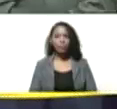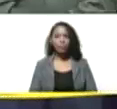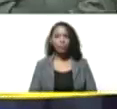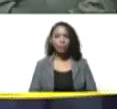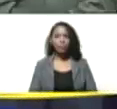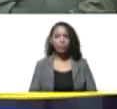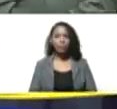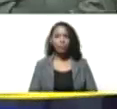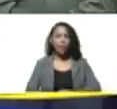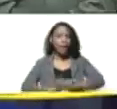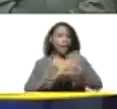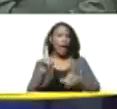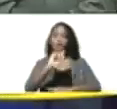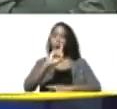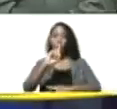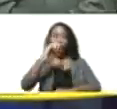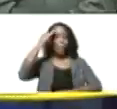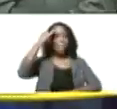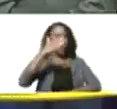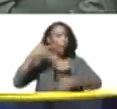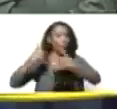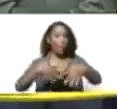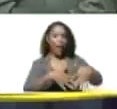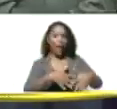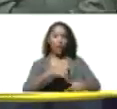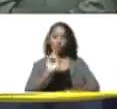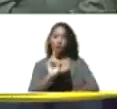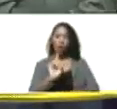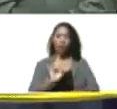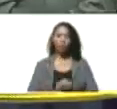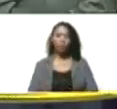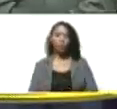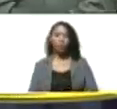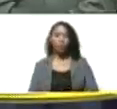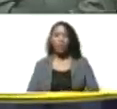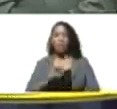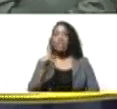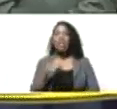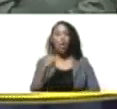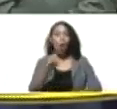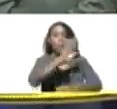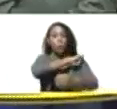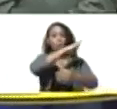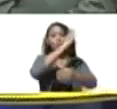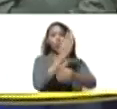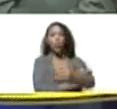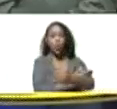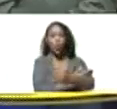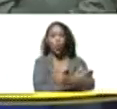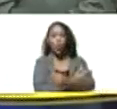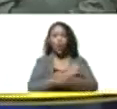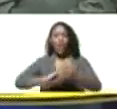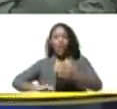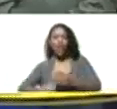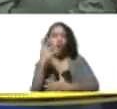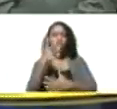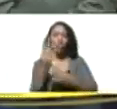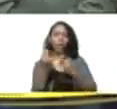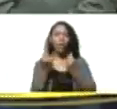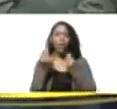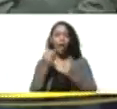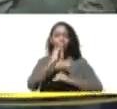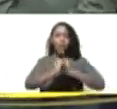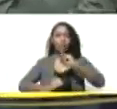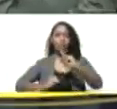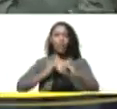Y ya no con ejércitos y armas, sino con el poder del Fondo Monetario